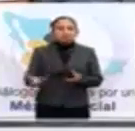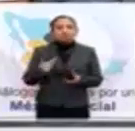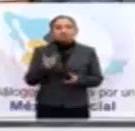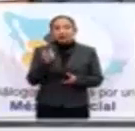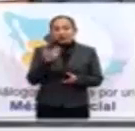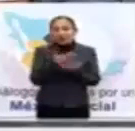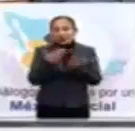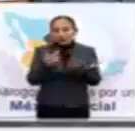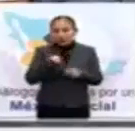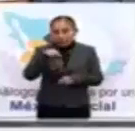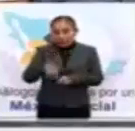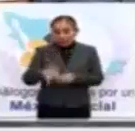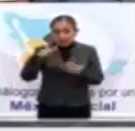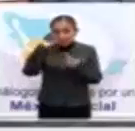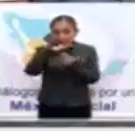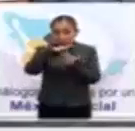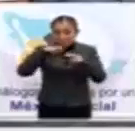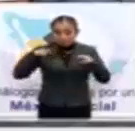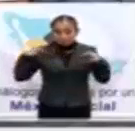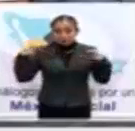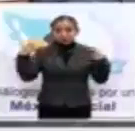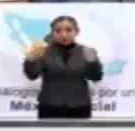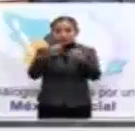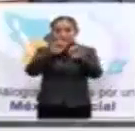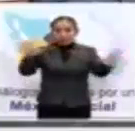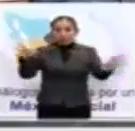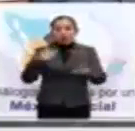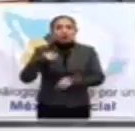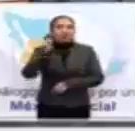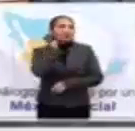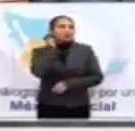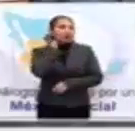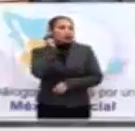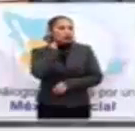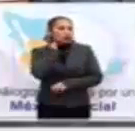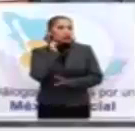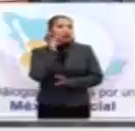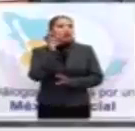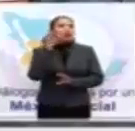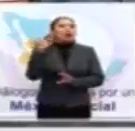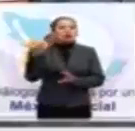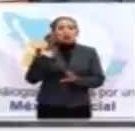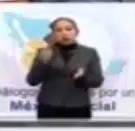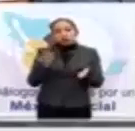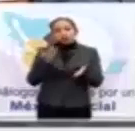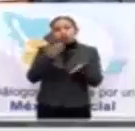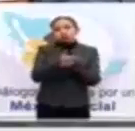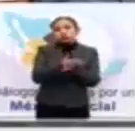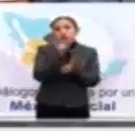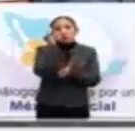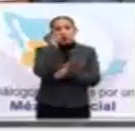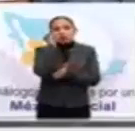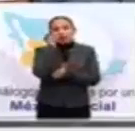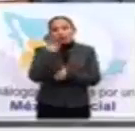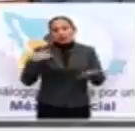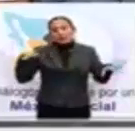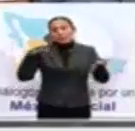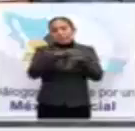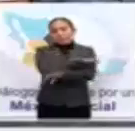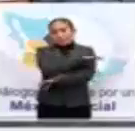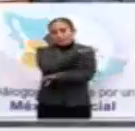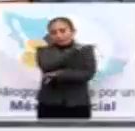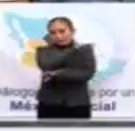es la siguiente. Aquí en esta mesa, por supuesto, los senadores van a estar involucrados el día de mañana en la